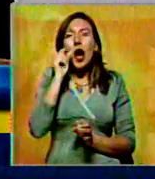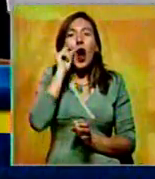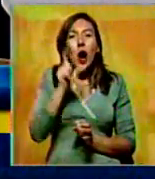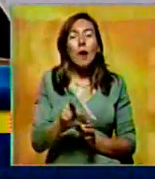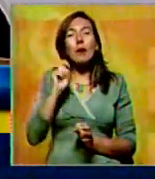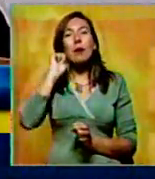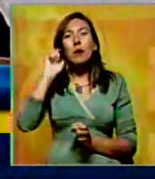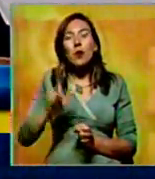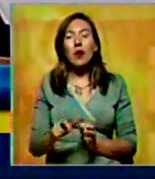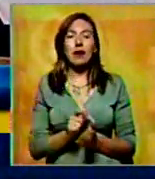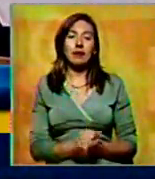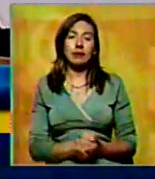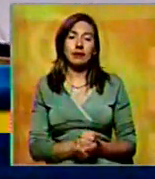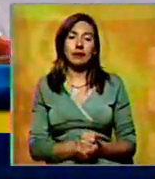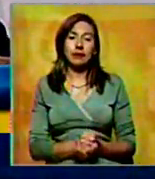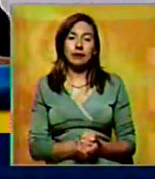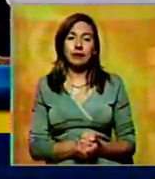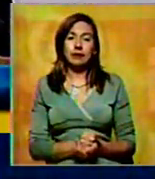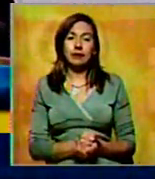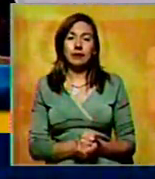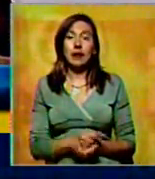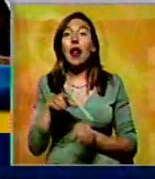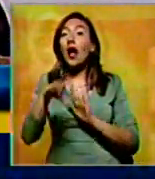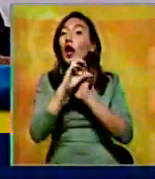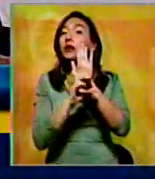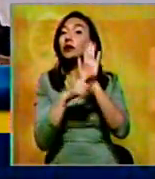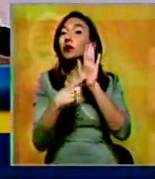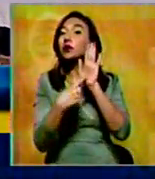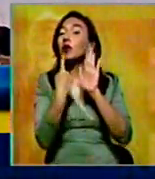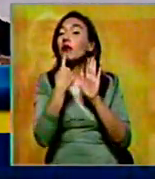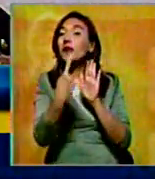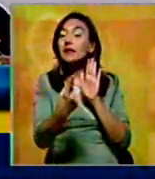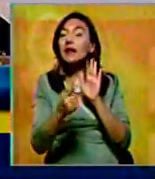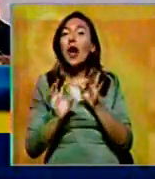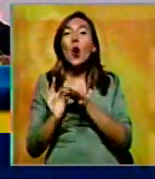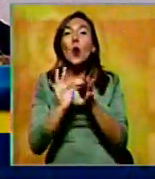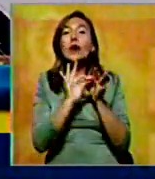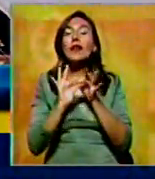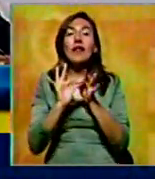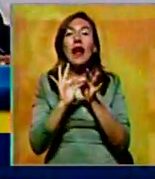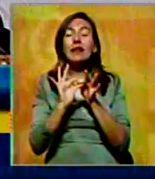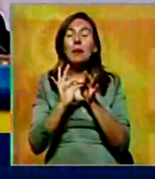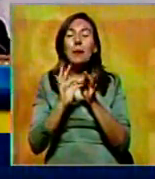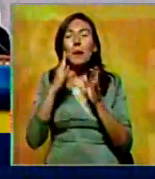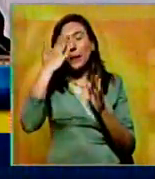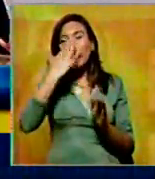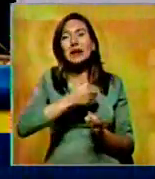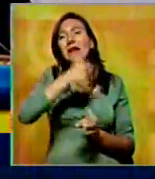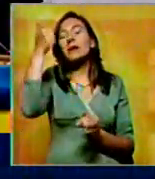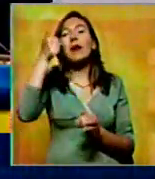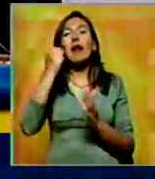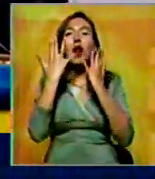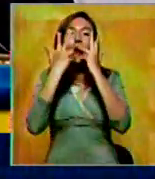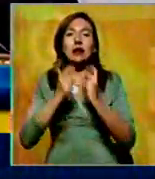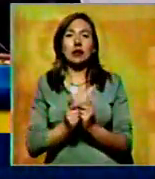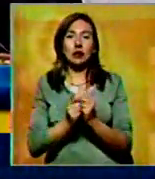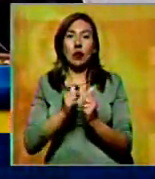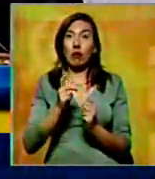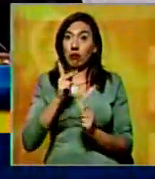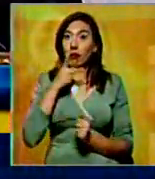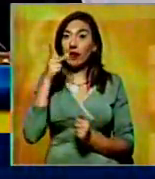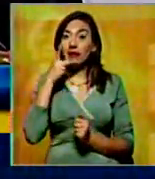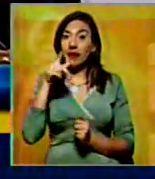de este país, lo que la Constitución llama la unidad primaria de la organización política de la